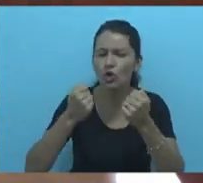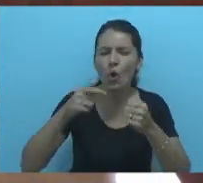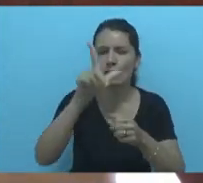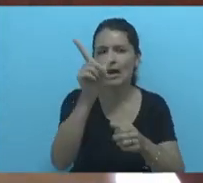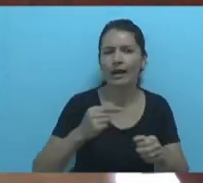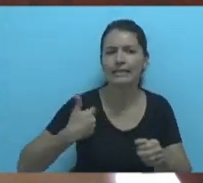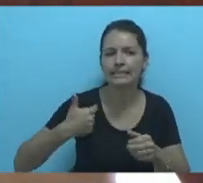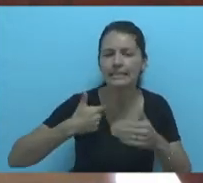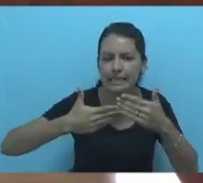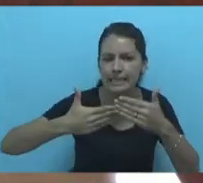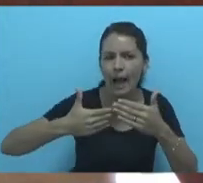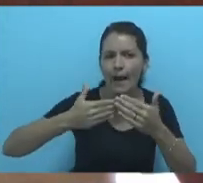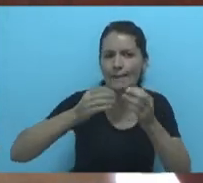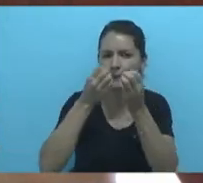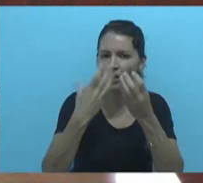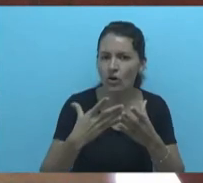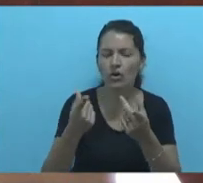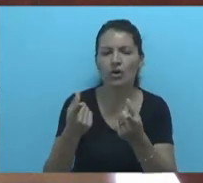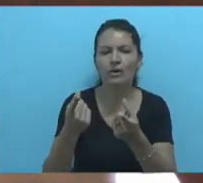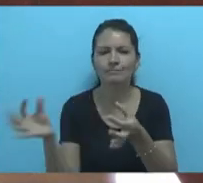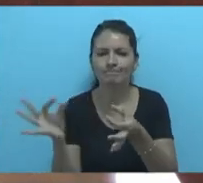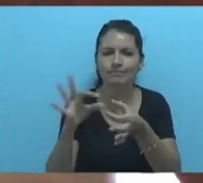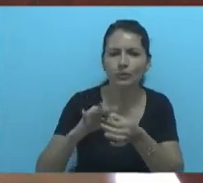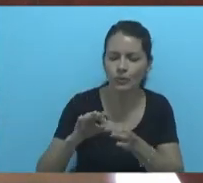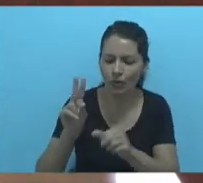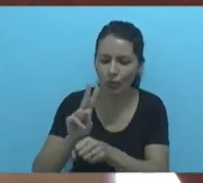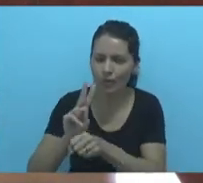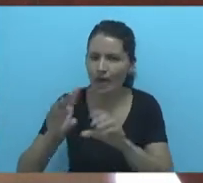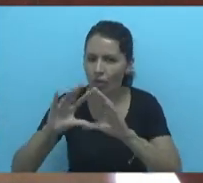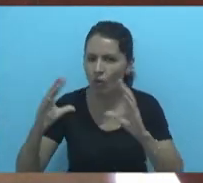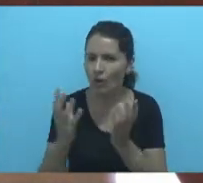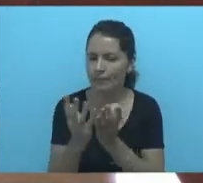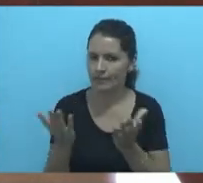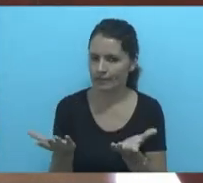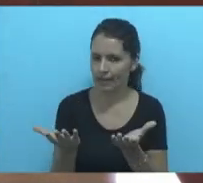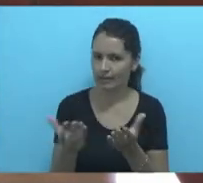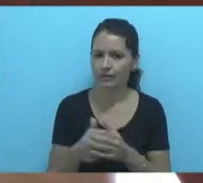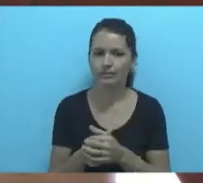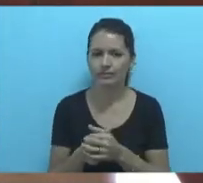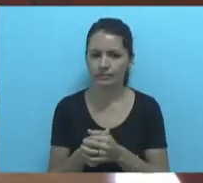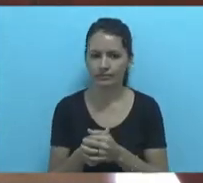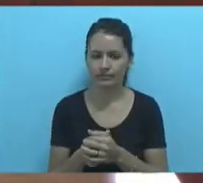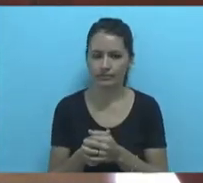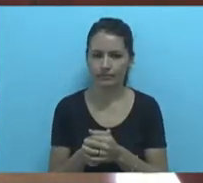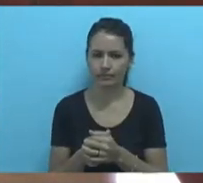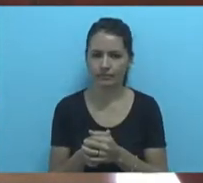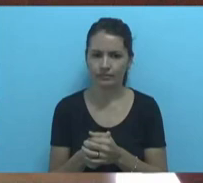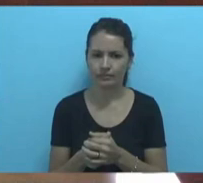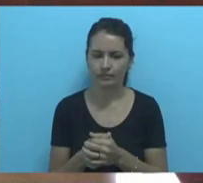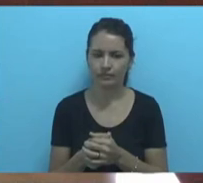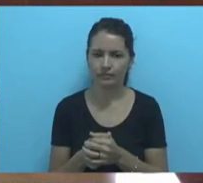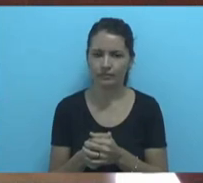país de forma separada o que no contemple una mirada ambiental. Esto ya no puede suceder, señor